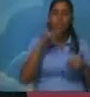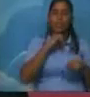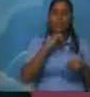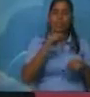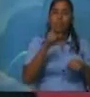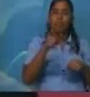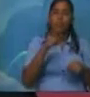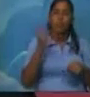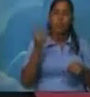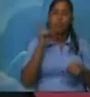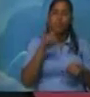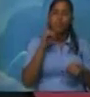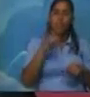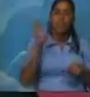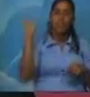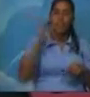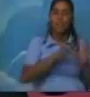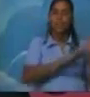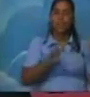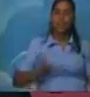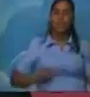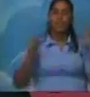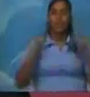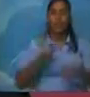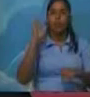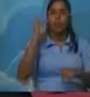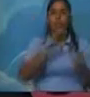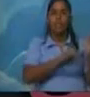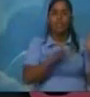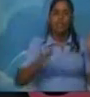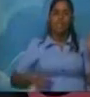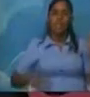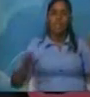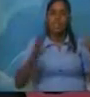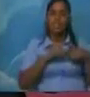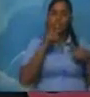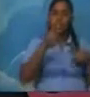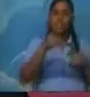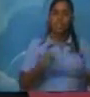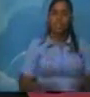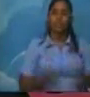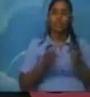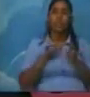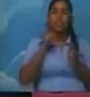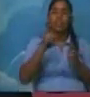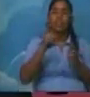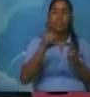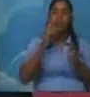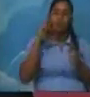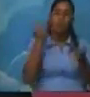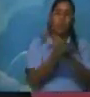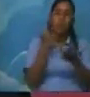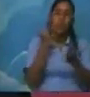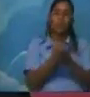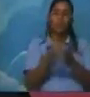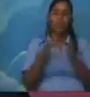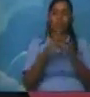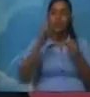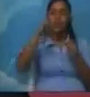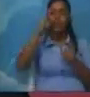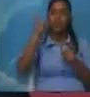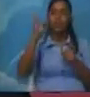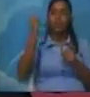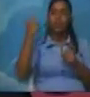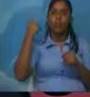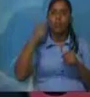puro engaño Ven a Cristo hoy Ven al Señor acéptale en tu vida y tú probarás lo que Dios